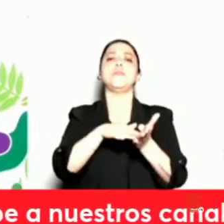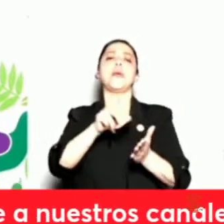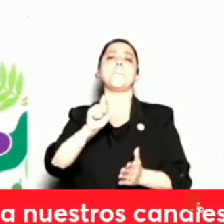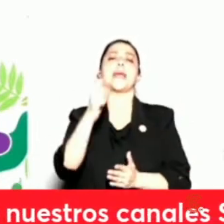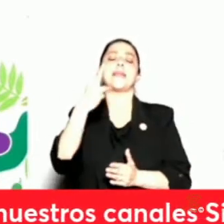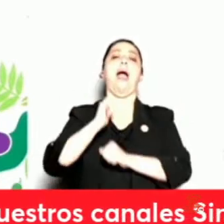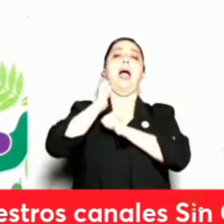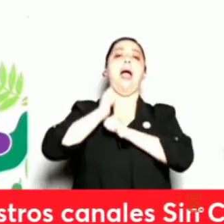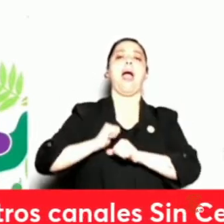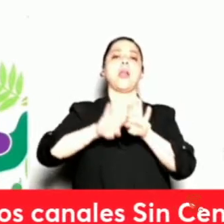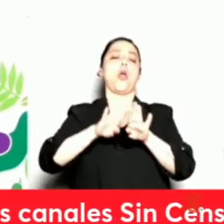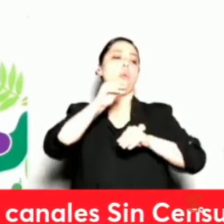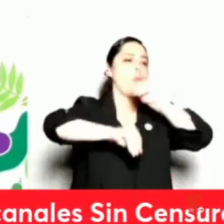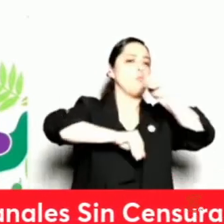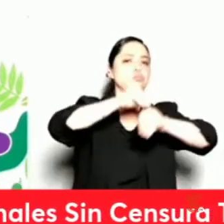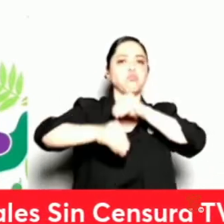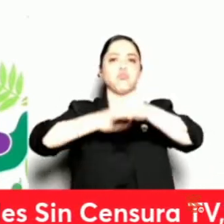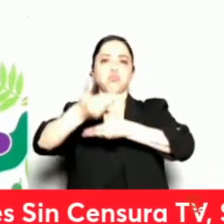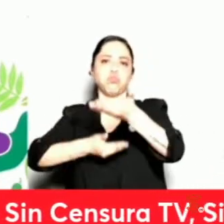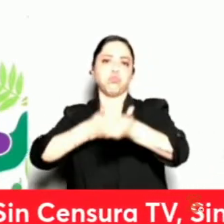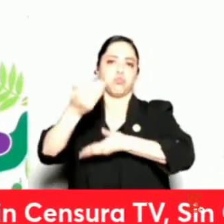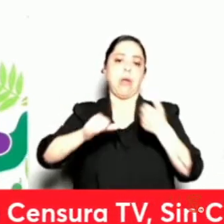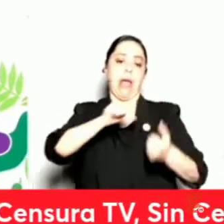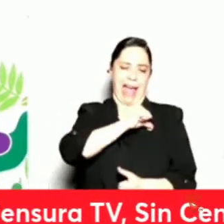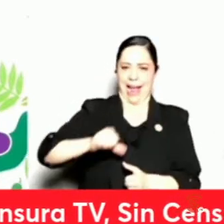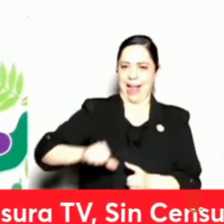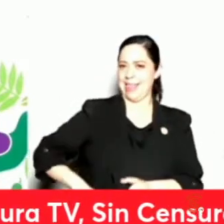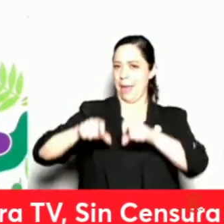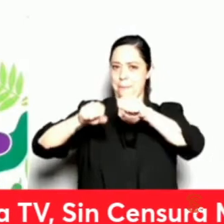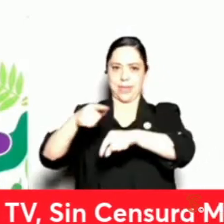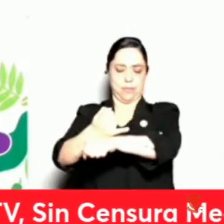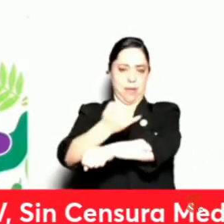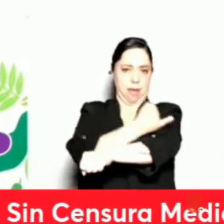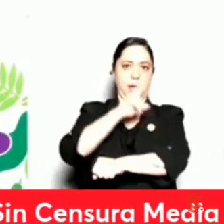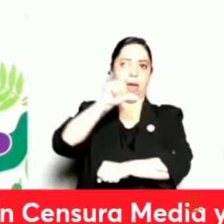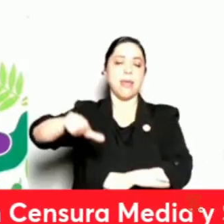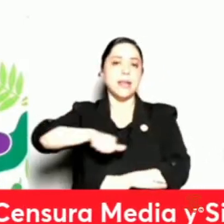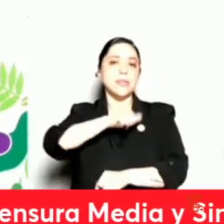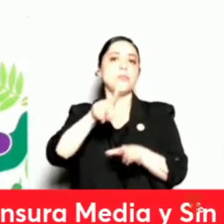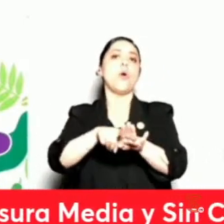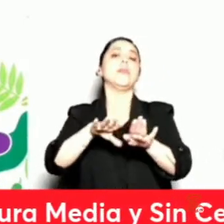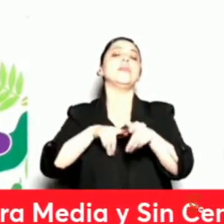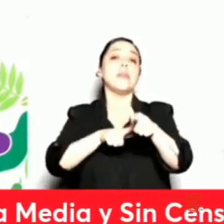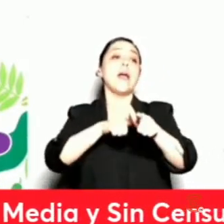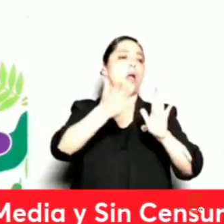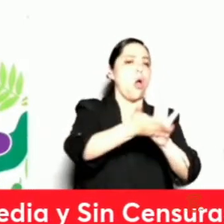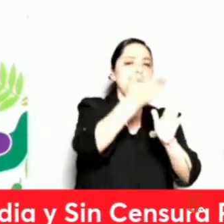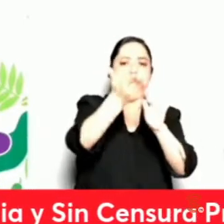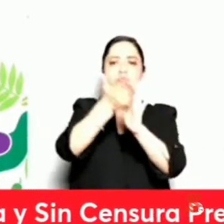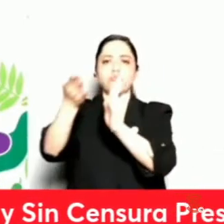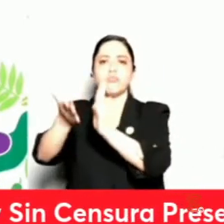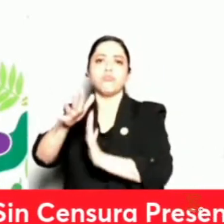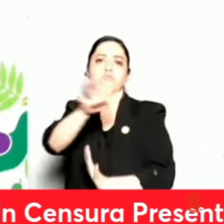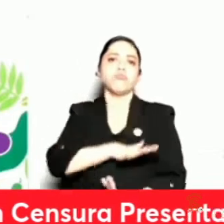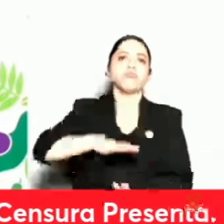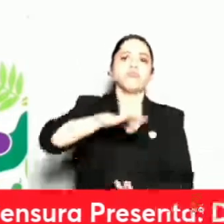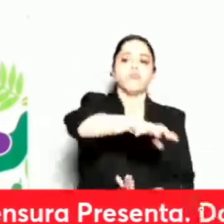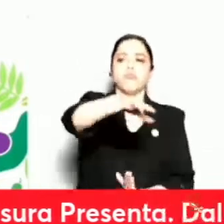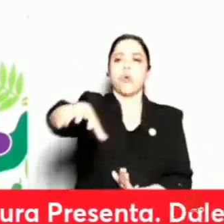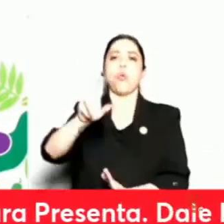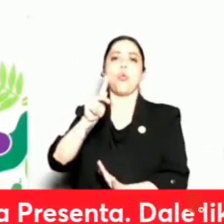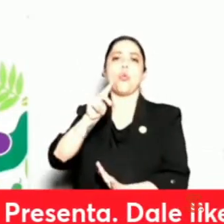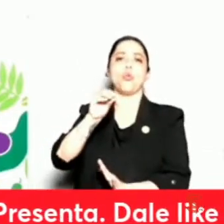Obras y Desarrollo Urbano en la misma alcaldía, donde lideró el diseño y construcción de 13 utopías, emblemático proyecto de recuperación del